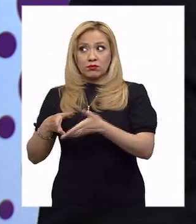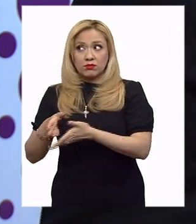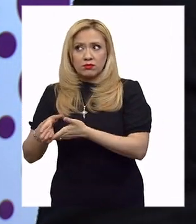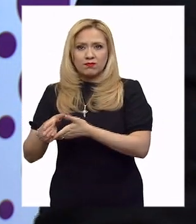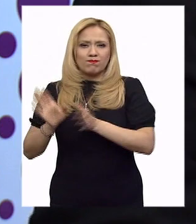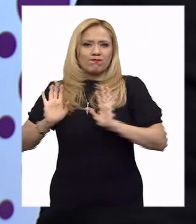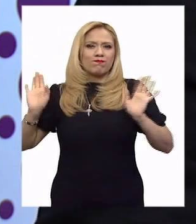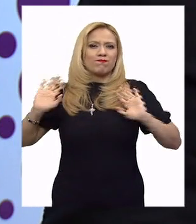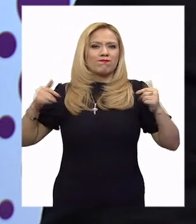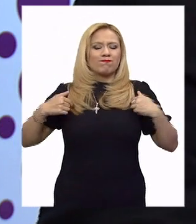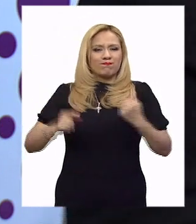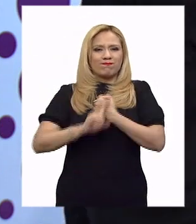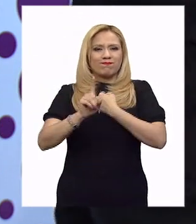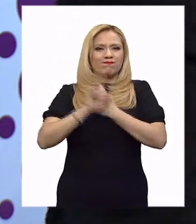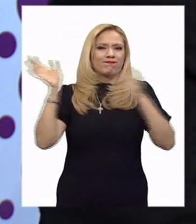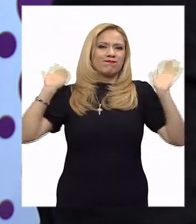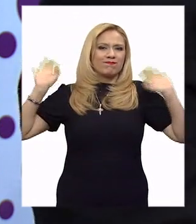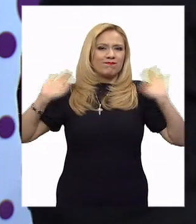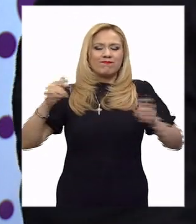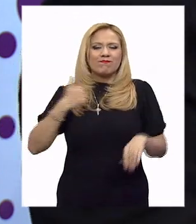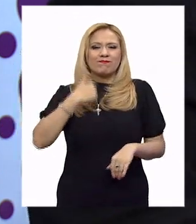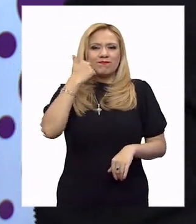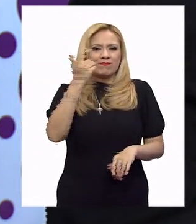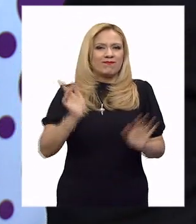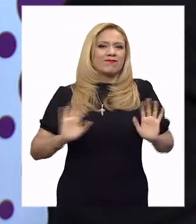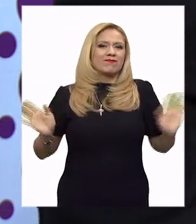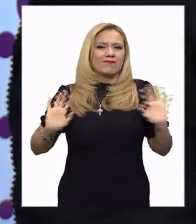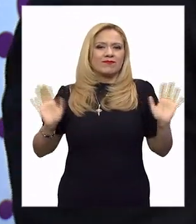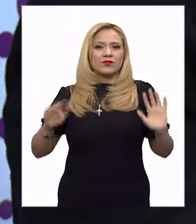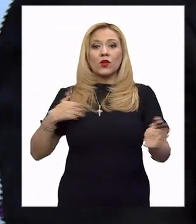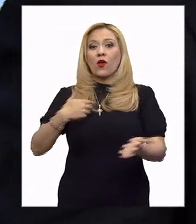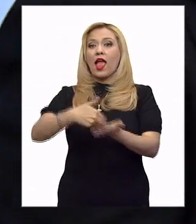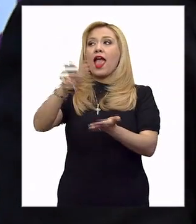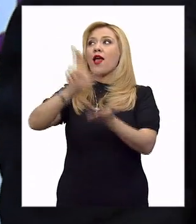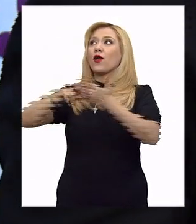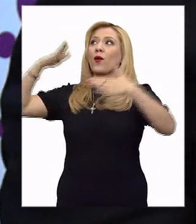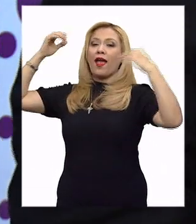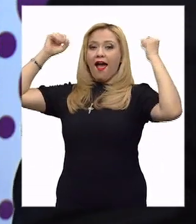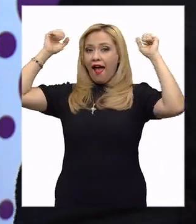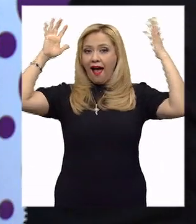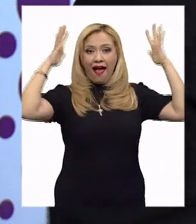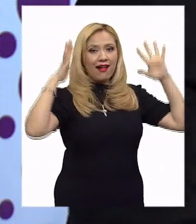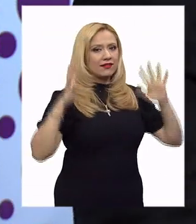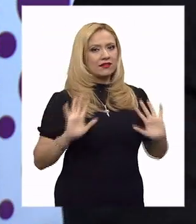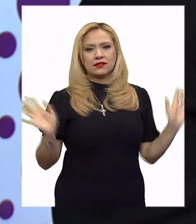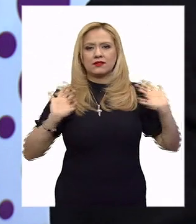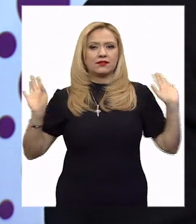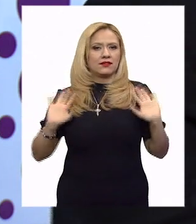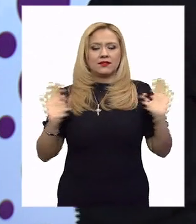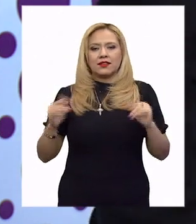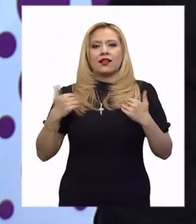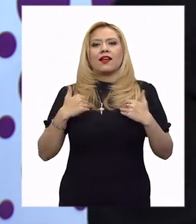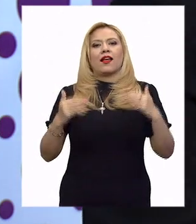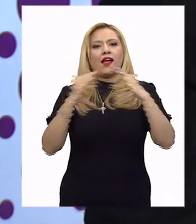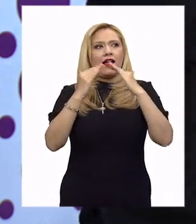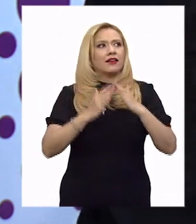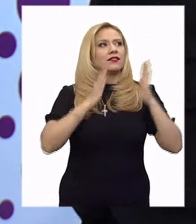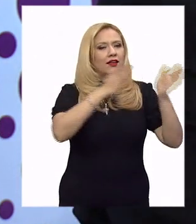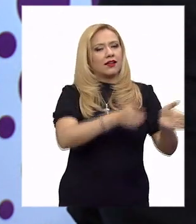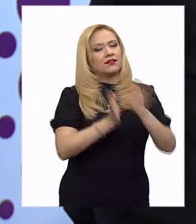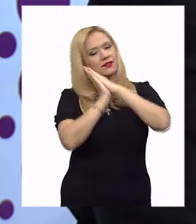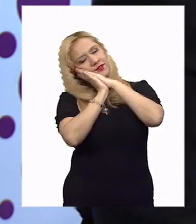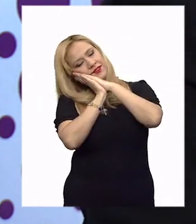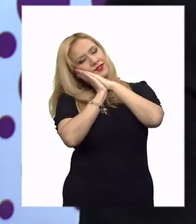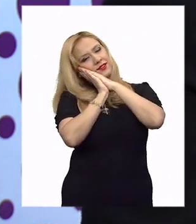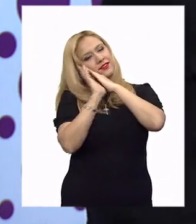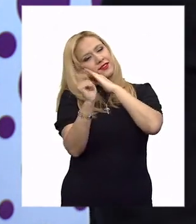meterme en un problema. ¿Por qué? Porque no queremos ser héroes. Claro. Aquí nadie quiere ser héroes. Aquí todos queremos llegar a casa, tumbarnos, encender